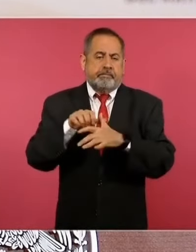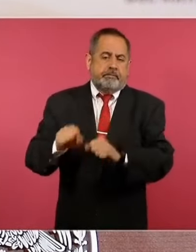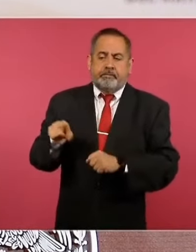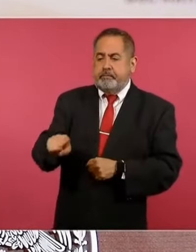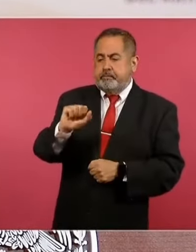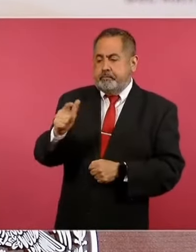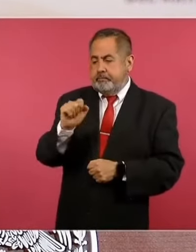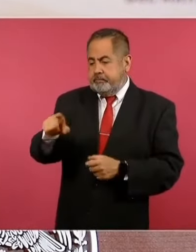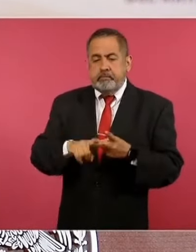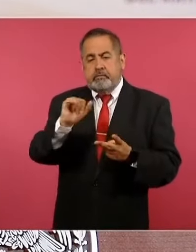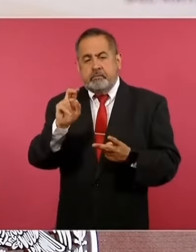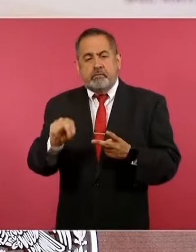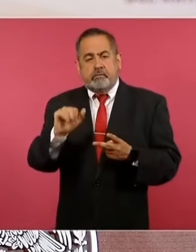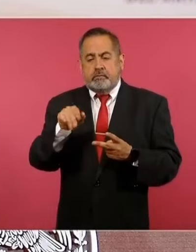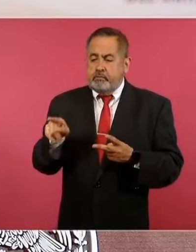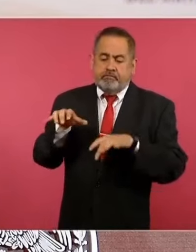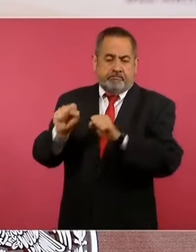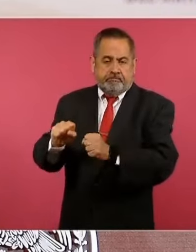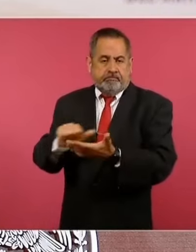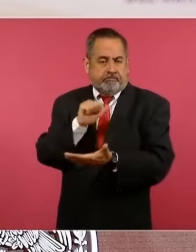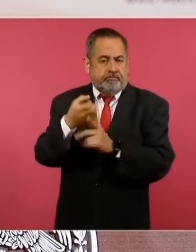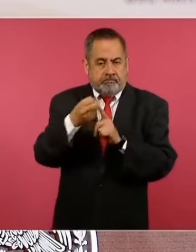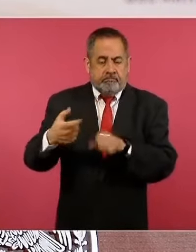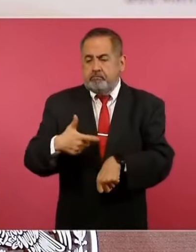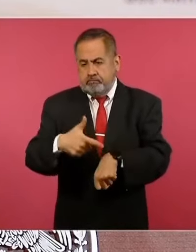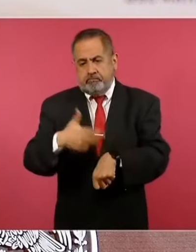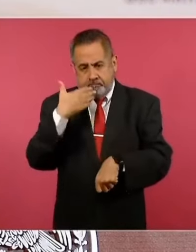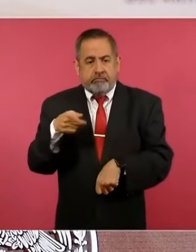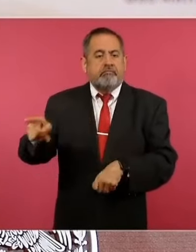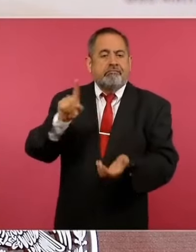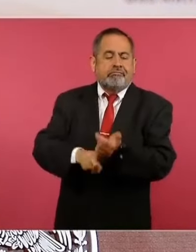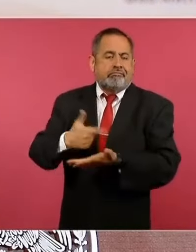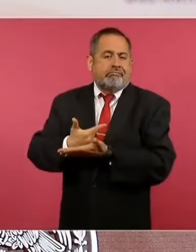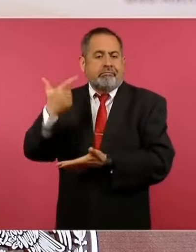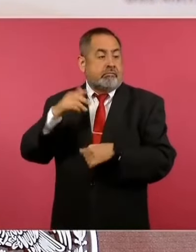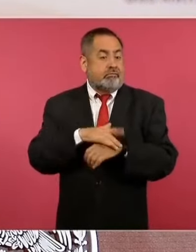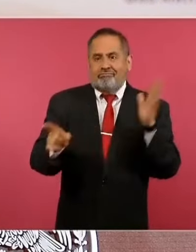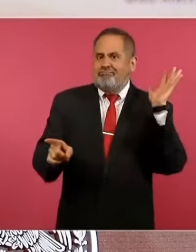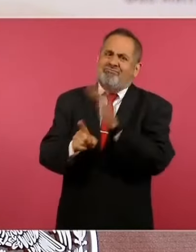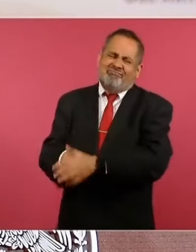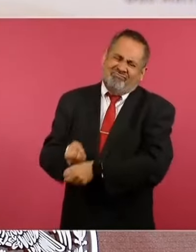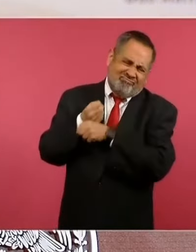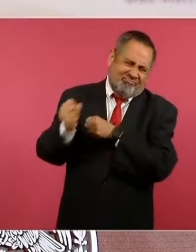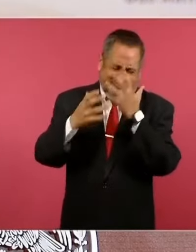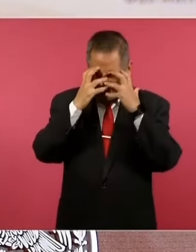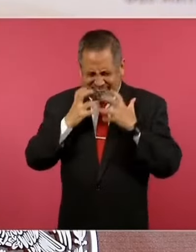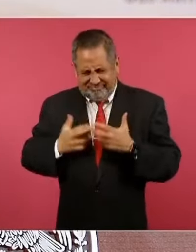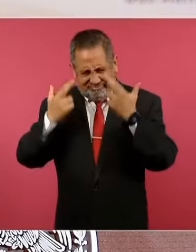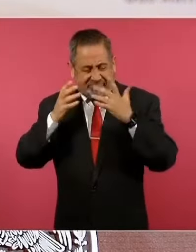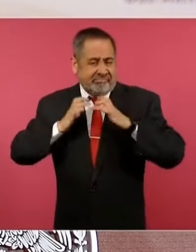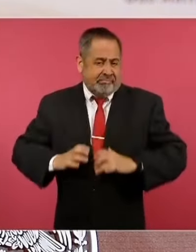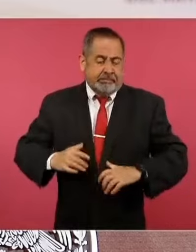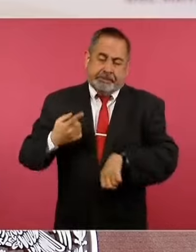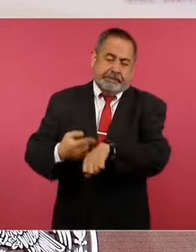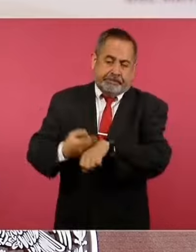Axel Alejandro y Juan Alfredo, se solicitaron en tiempo, pero por su estado de salud y derivado de la agresión recibida y en coordinación con el juez de